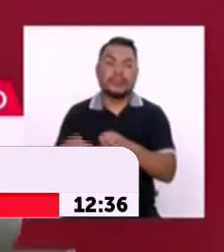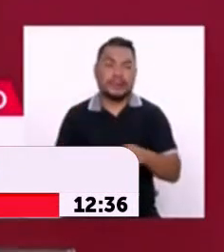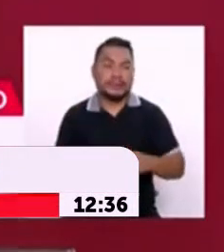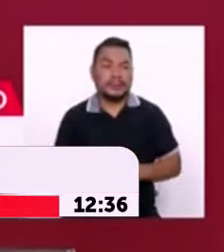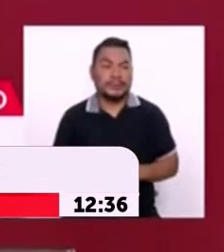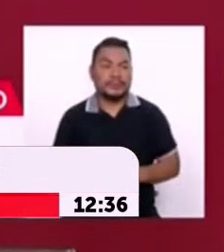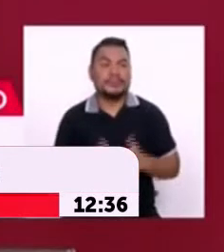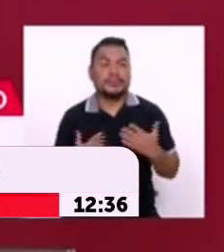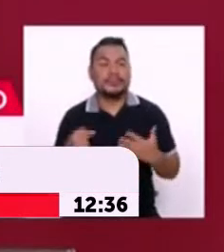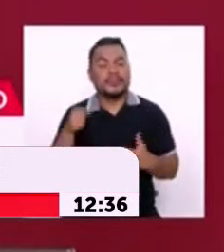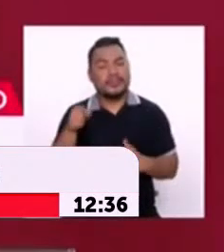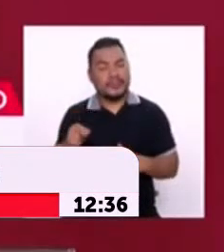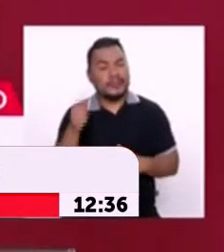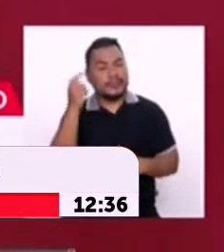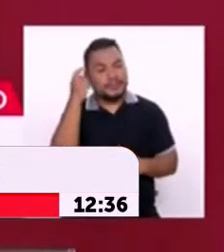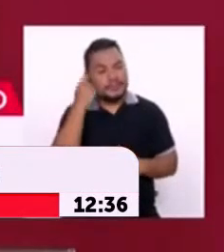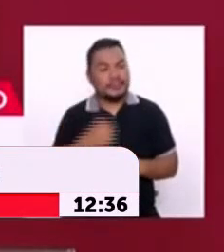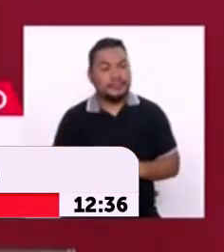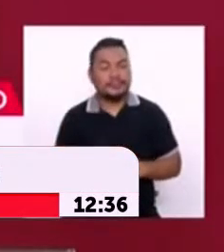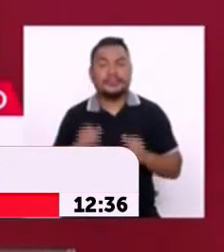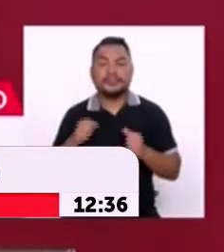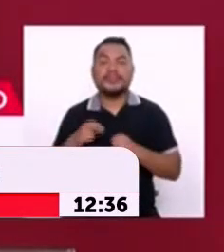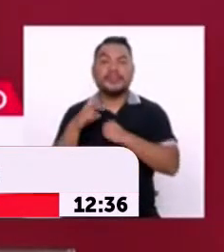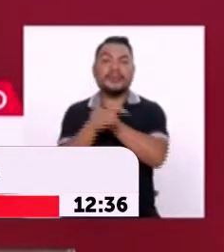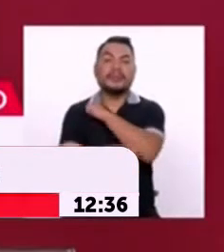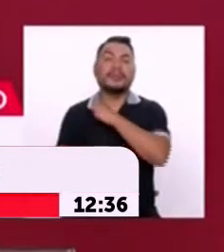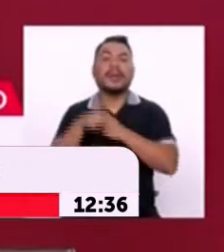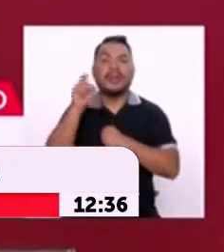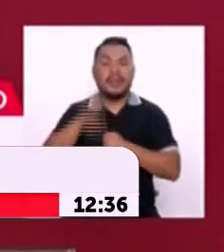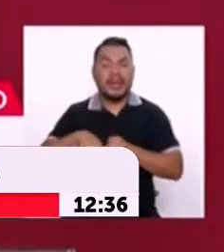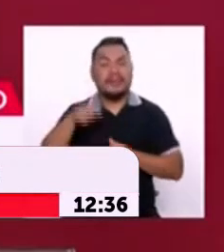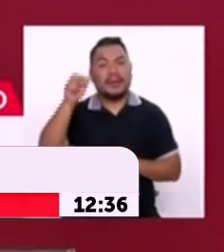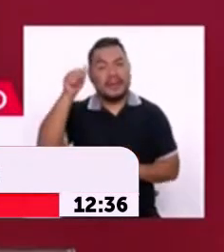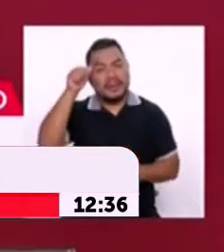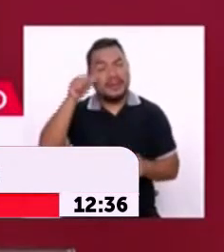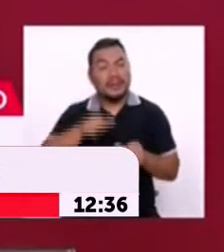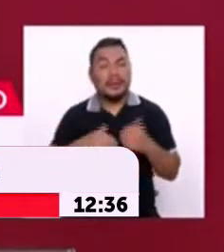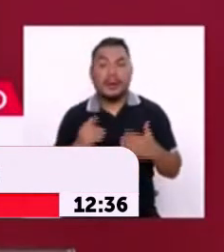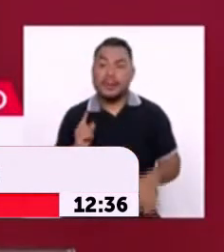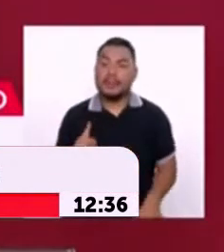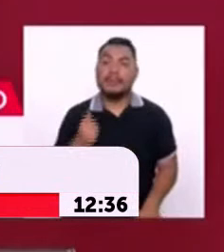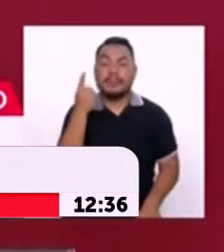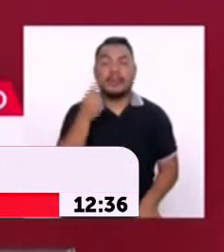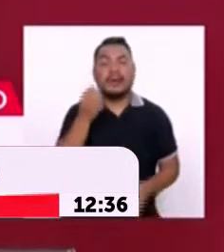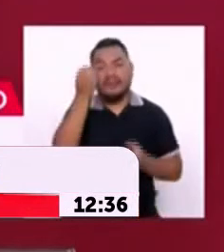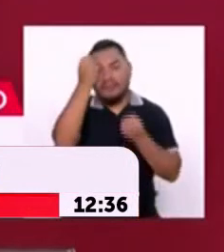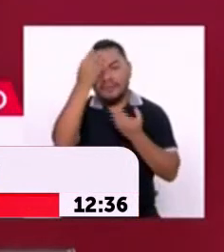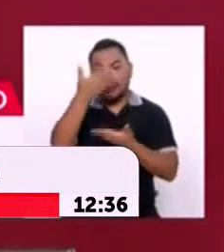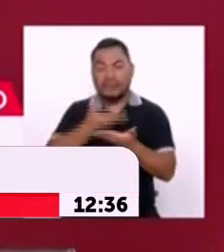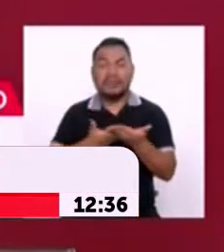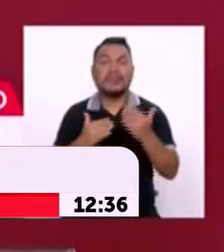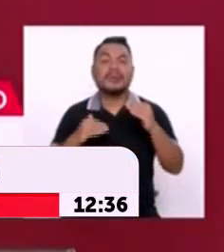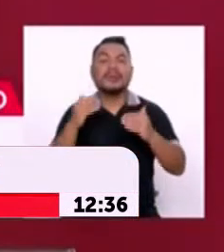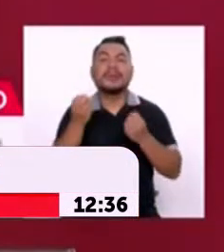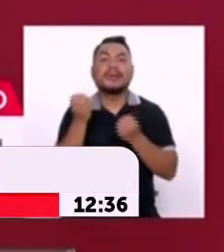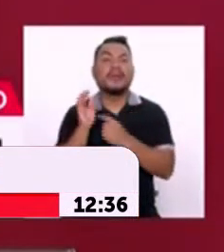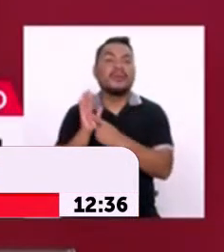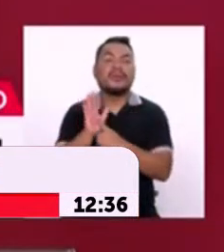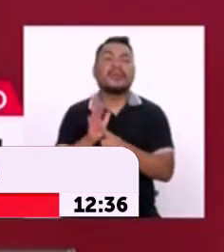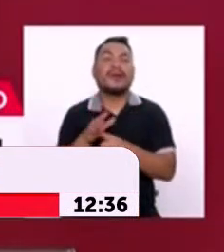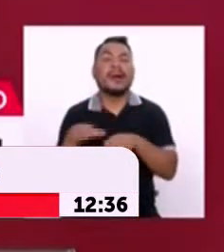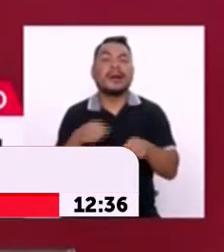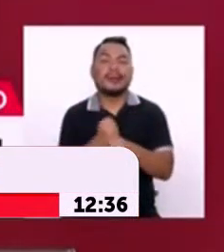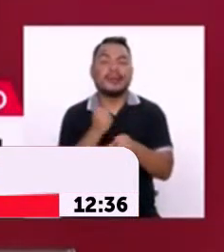sus actos. En ese sentido, el país debe recordar que el primer balance de gestión lo